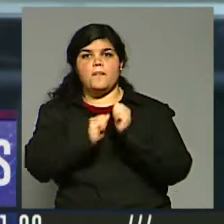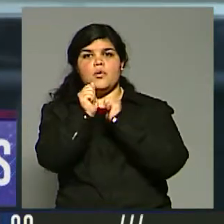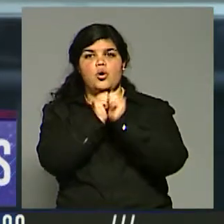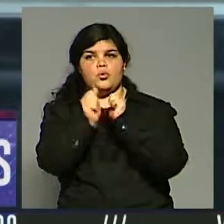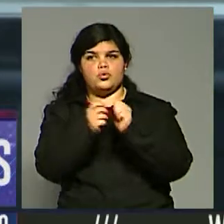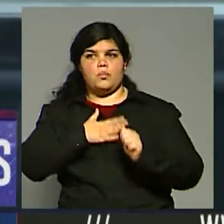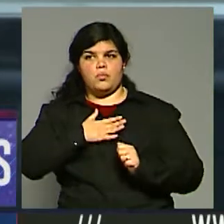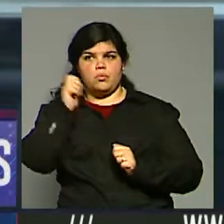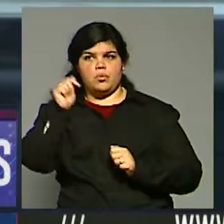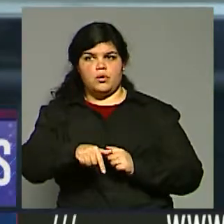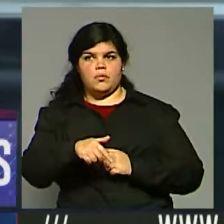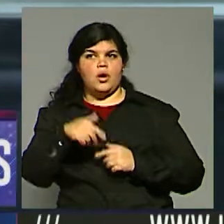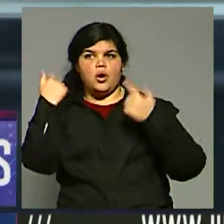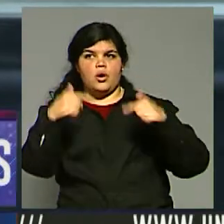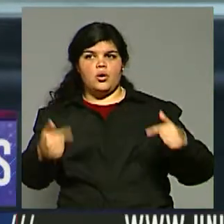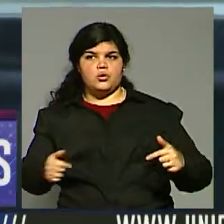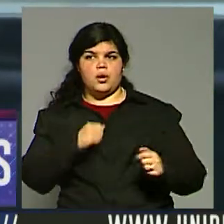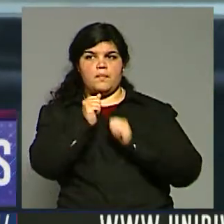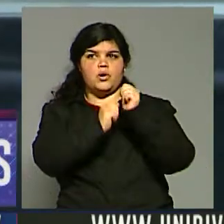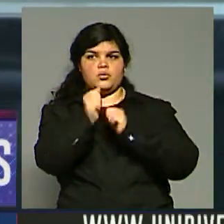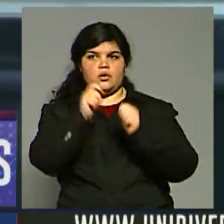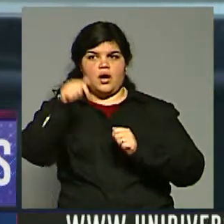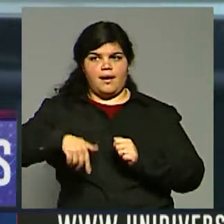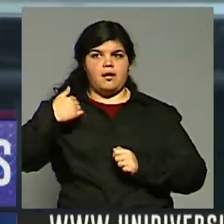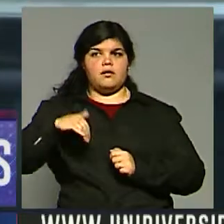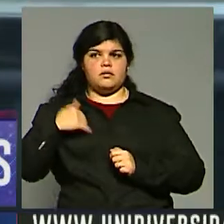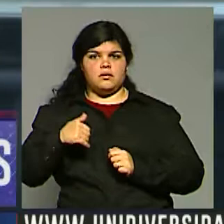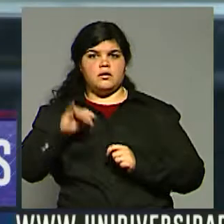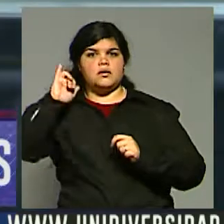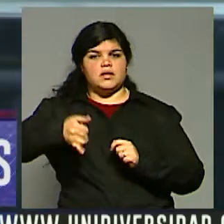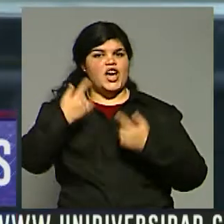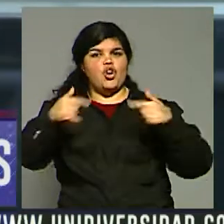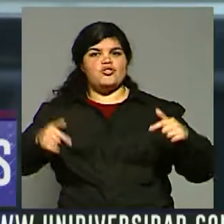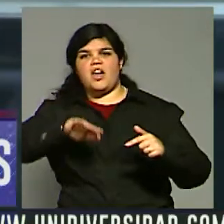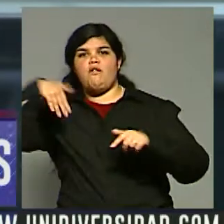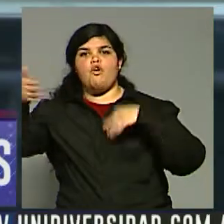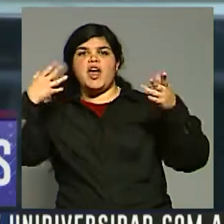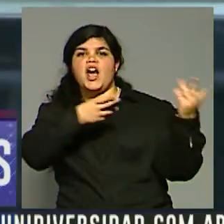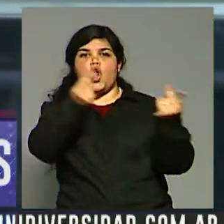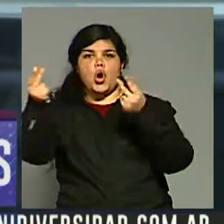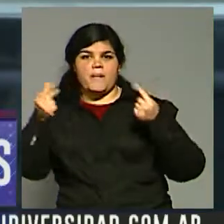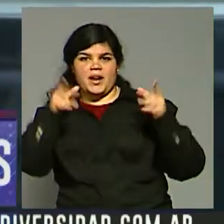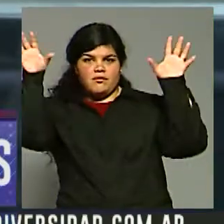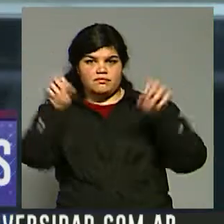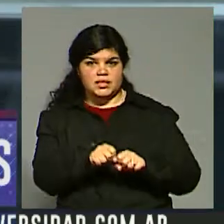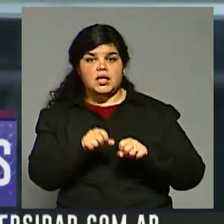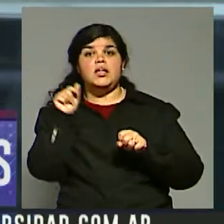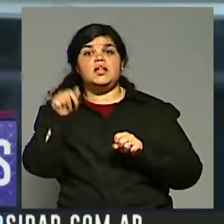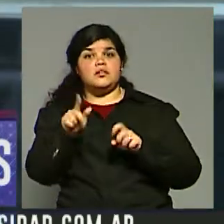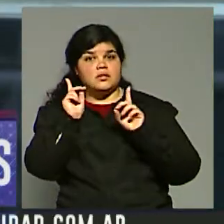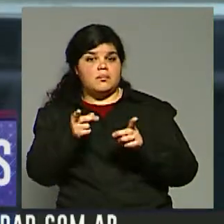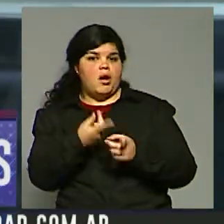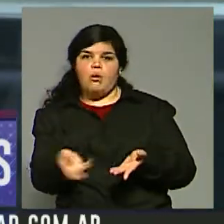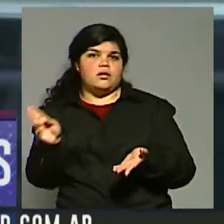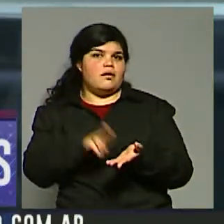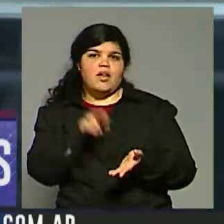La mayoría de los productos producidos en Argentina tienen insumos importados. Esos insumos importados, al estar nuevamente valorados